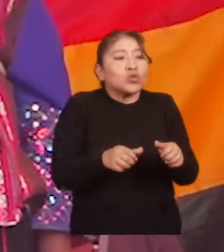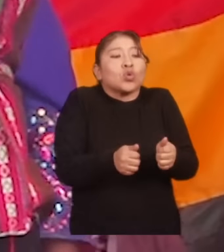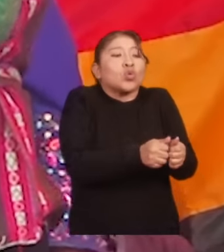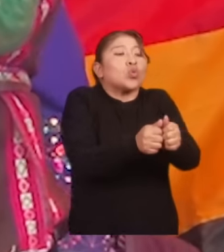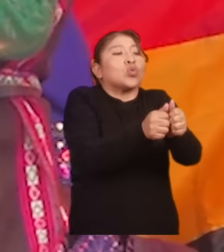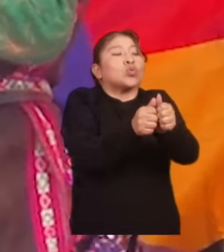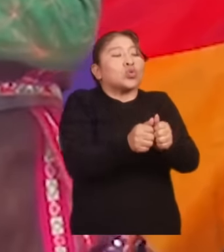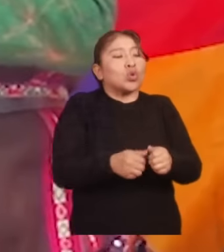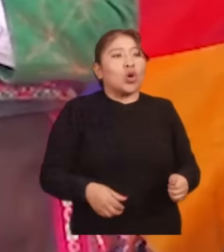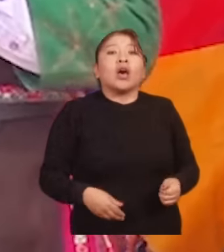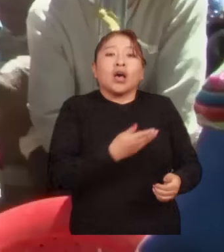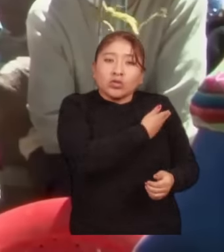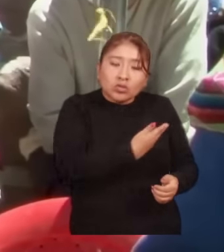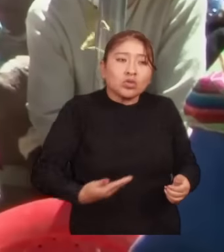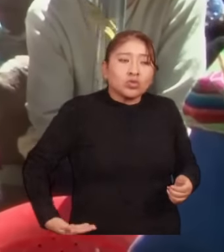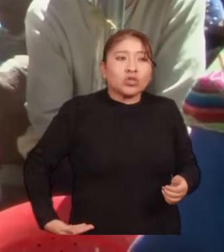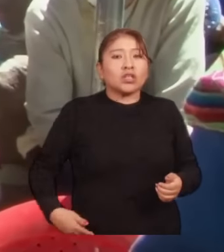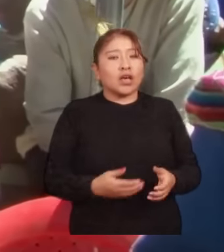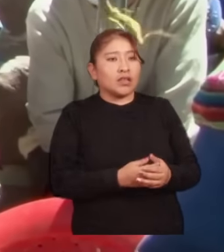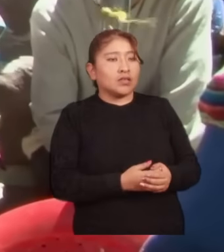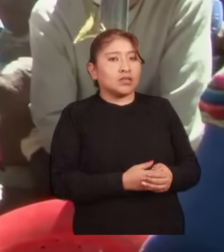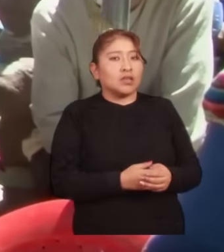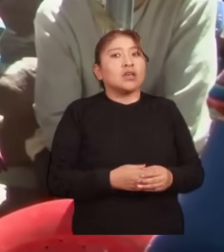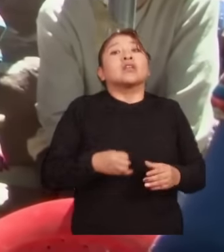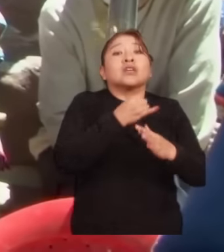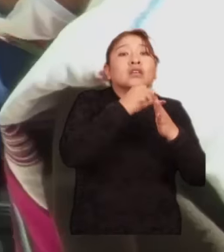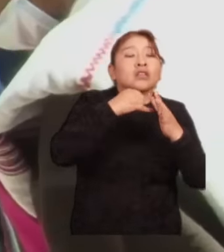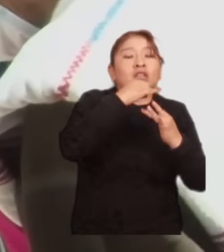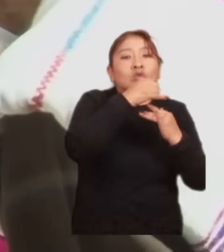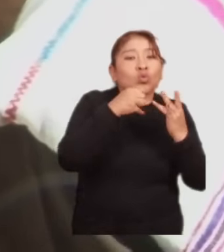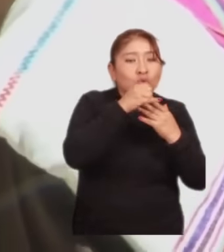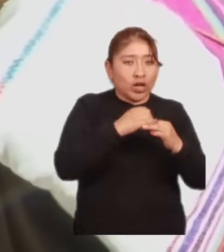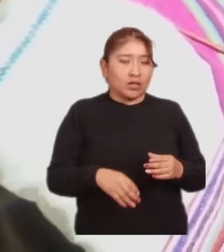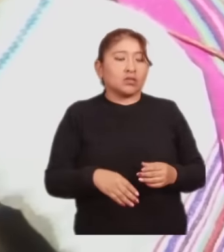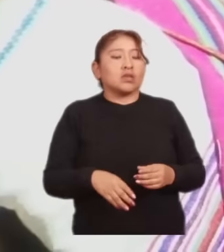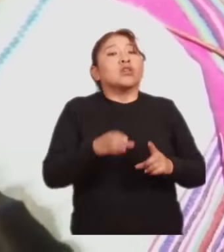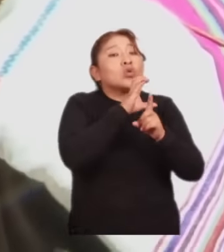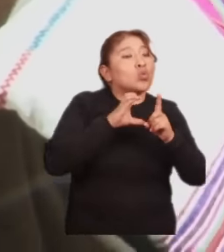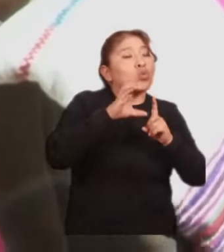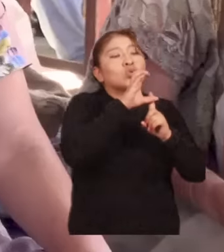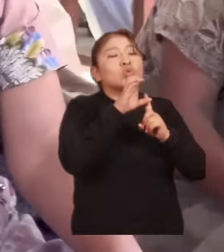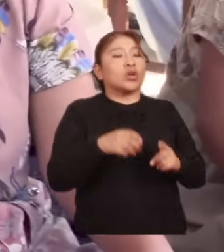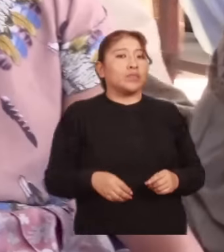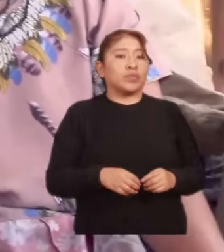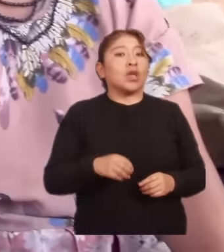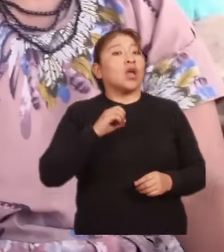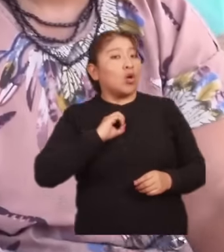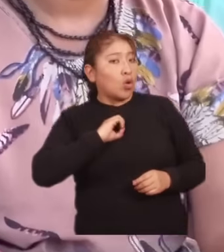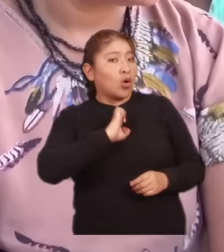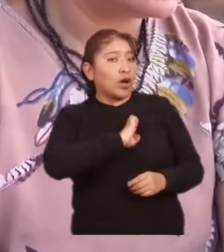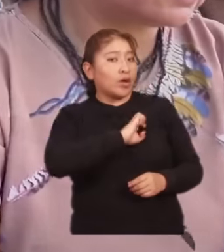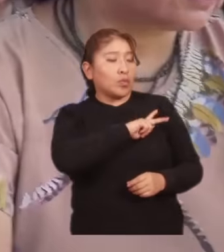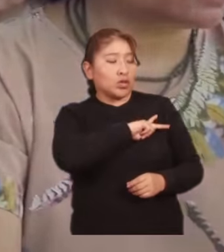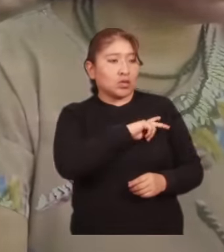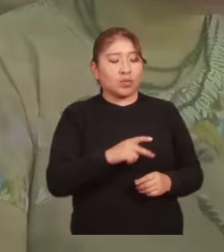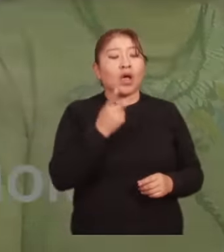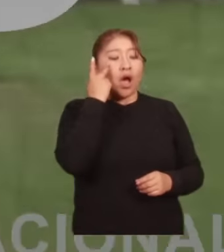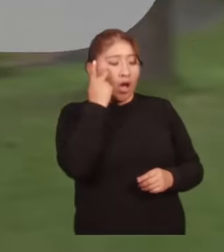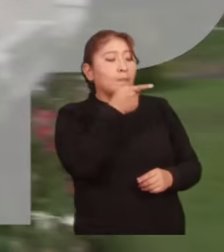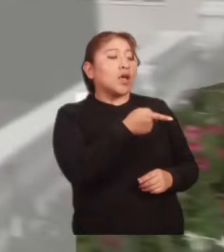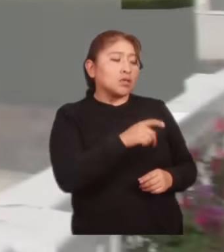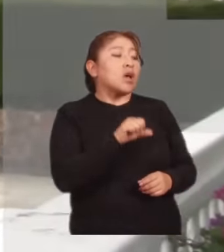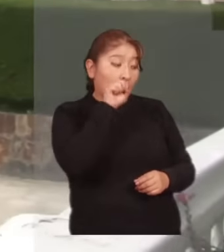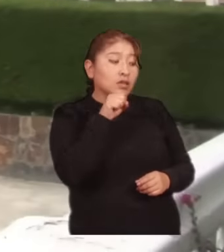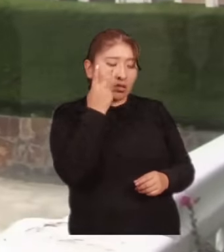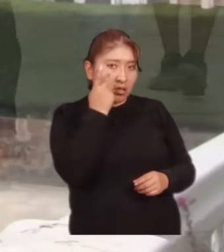sus diferentes niveles y formas de organización, junto a sus autoridades tradicionales y bajo procedimientos que resaltan su cultura y autogobierno.